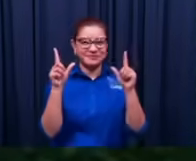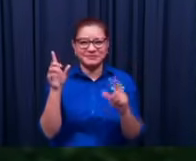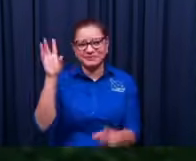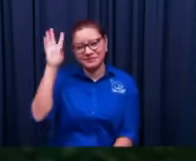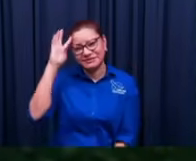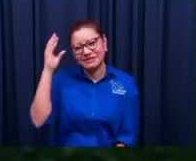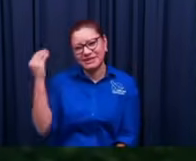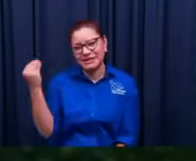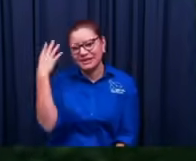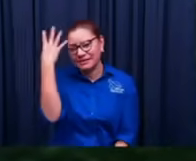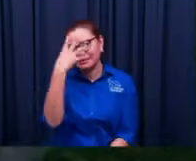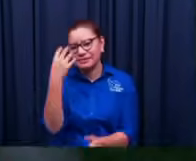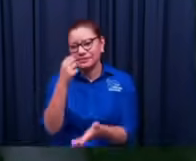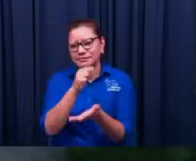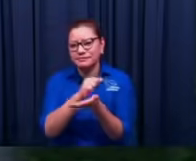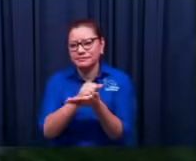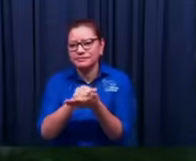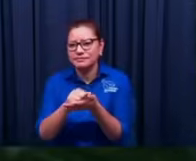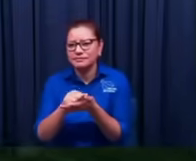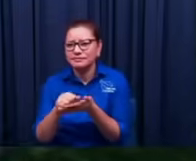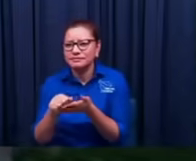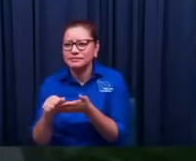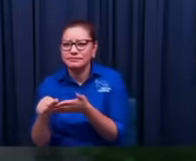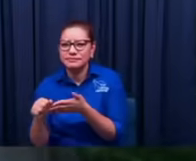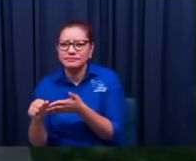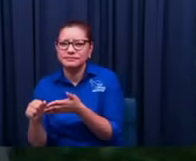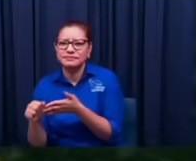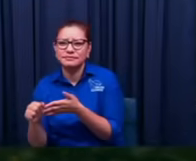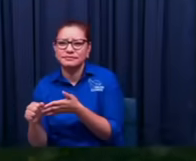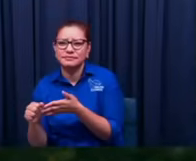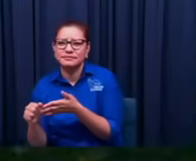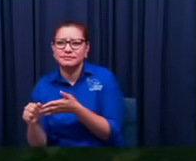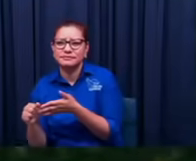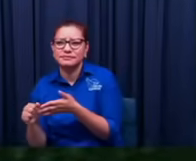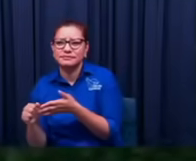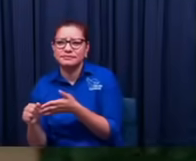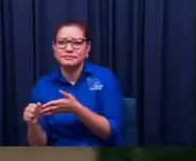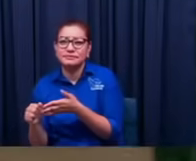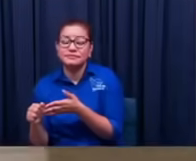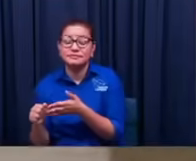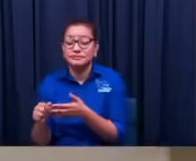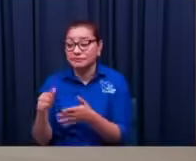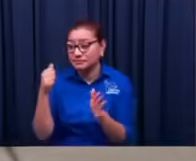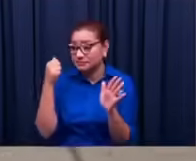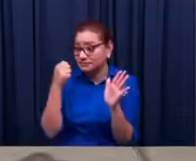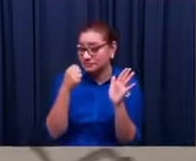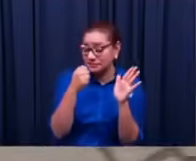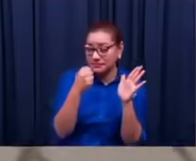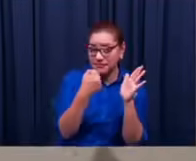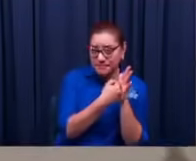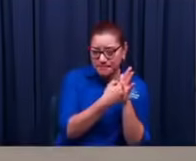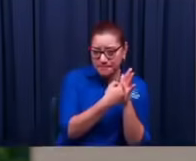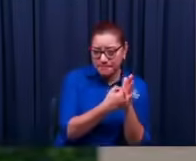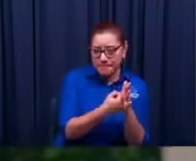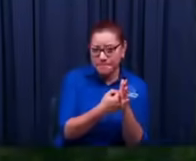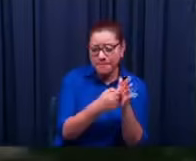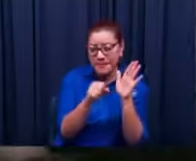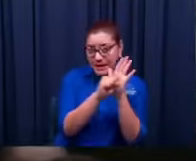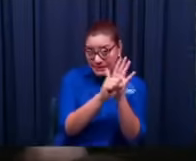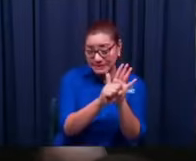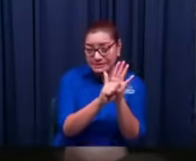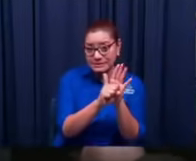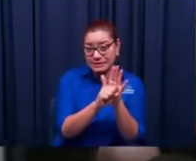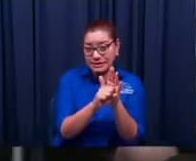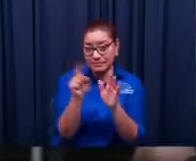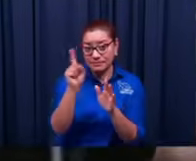Porque a veces el Espíritu de Dios lo que hace, hermano, es como las lenguas son señal para los incrédulos,